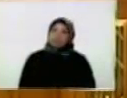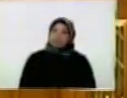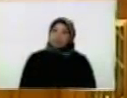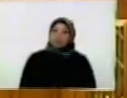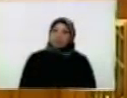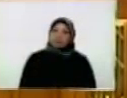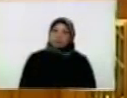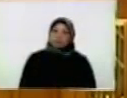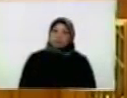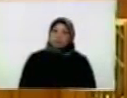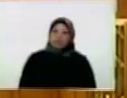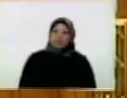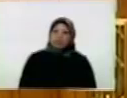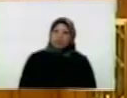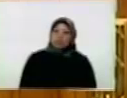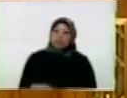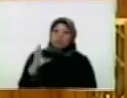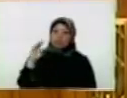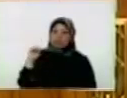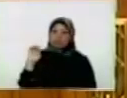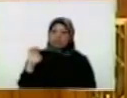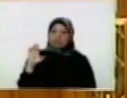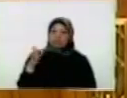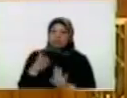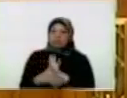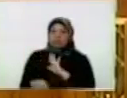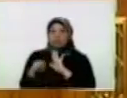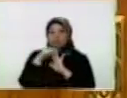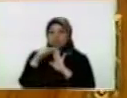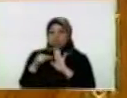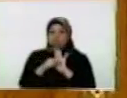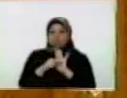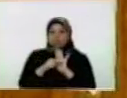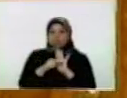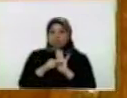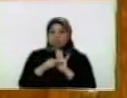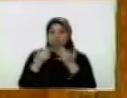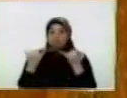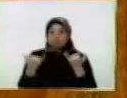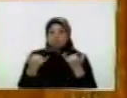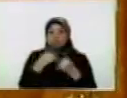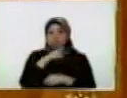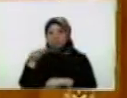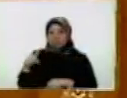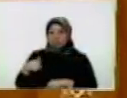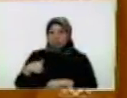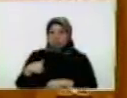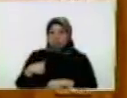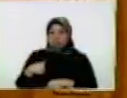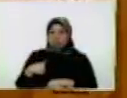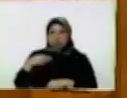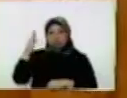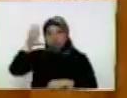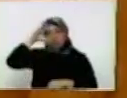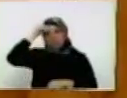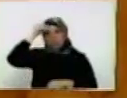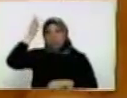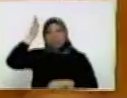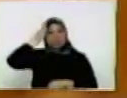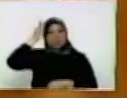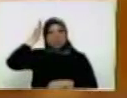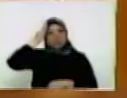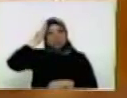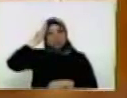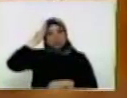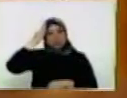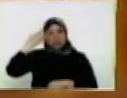del poder electoral, dijo, no es contigo. Pero ya nos dio instrucciones. Yo creo que es hora que nosotros, compañeros, de veras como Asamblea Nacional Constituyente,